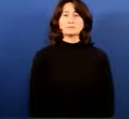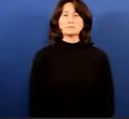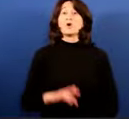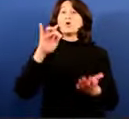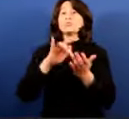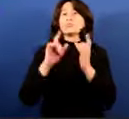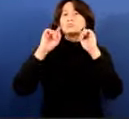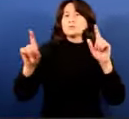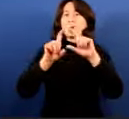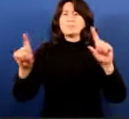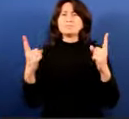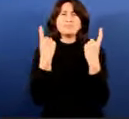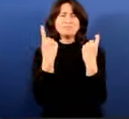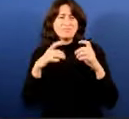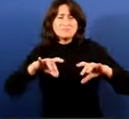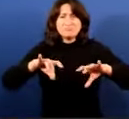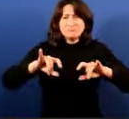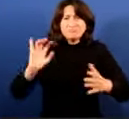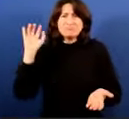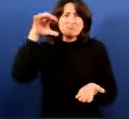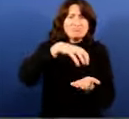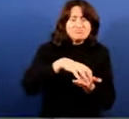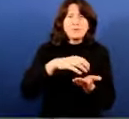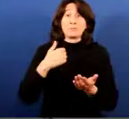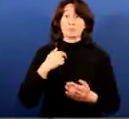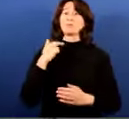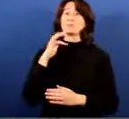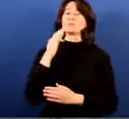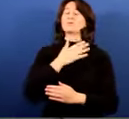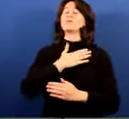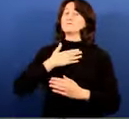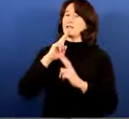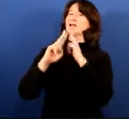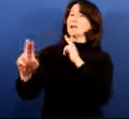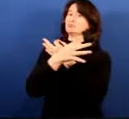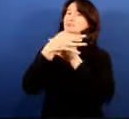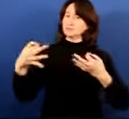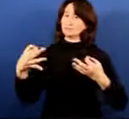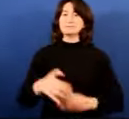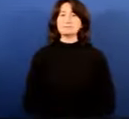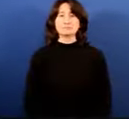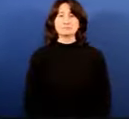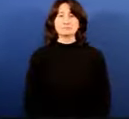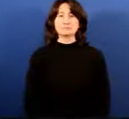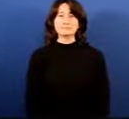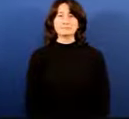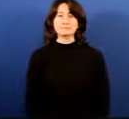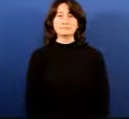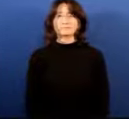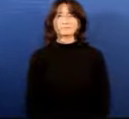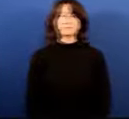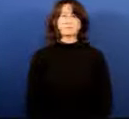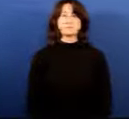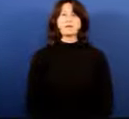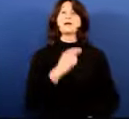objetivo es dar respuesta a aquellas empresas que precisan de un emplazamiento físico, bien sea porque son de reciente creación, porque desean